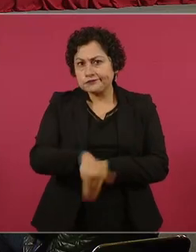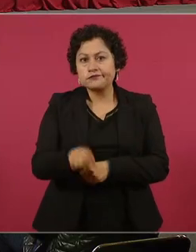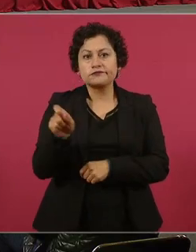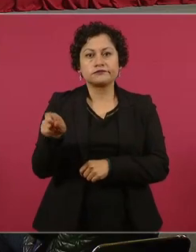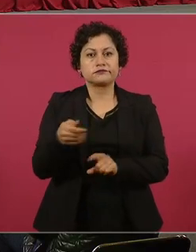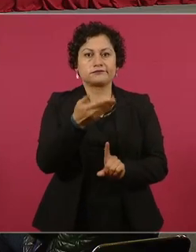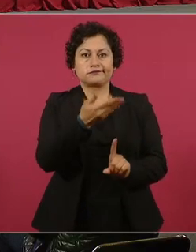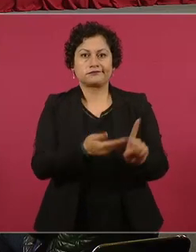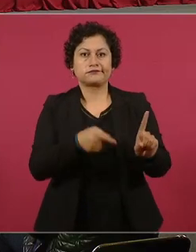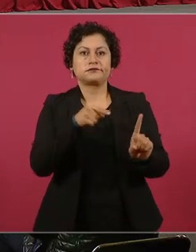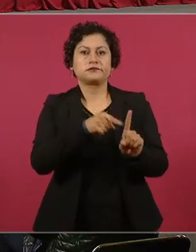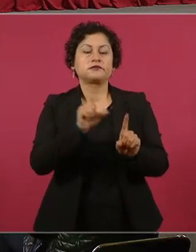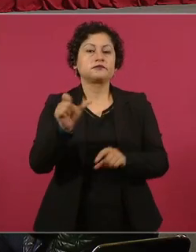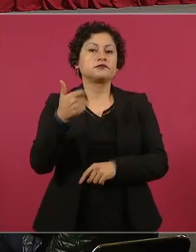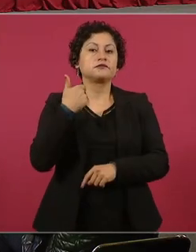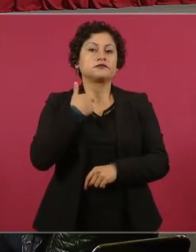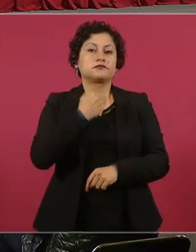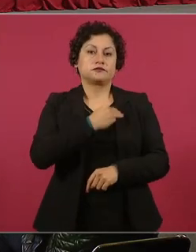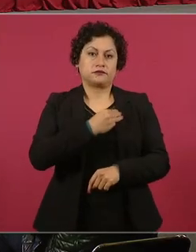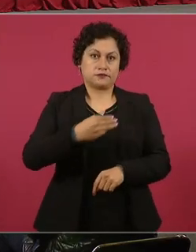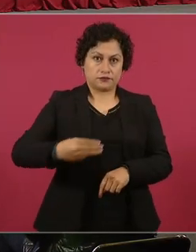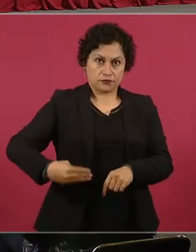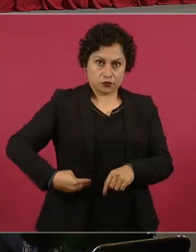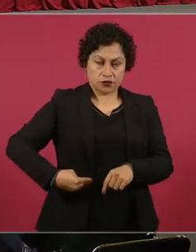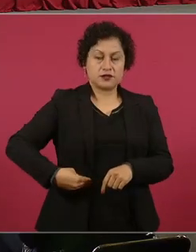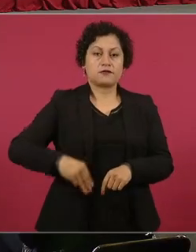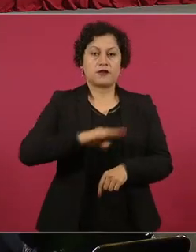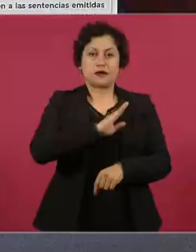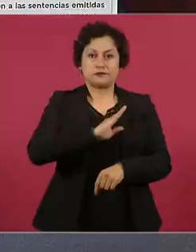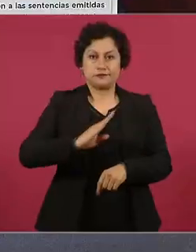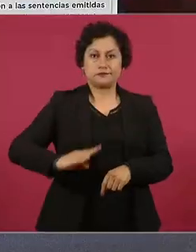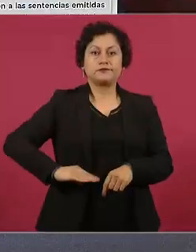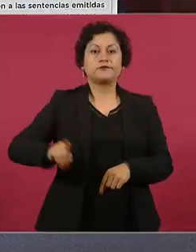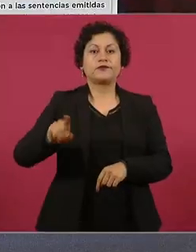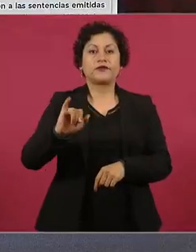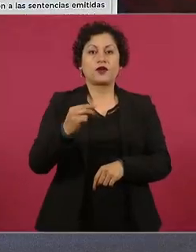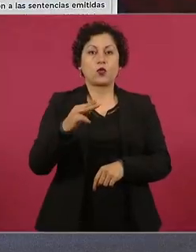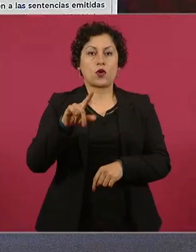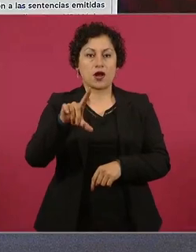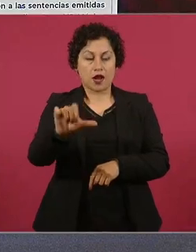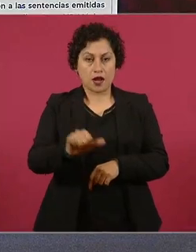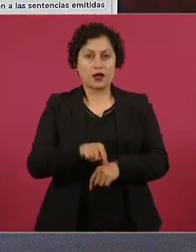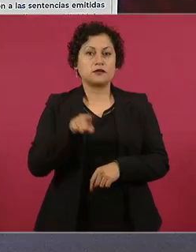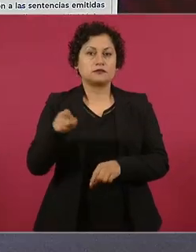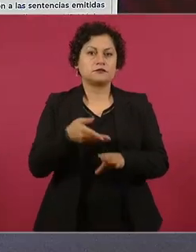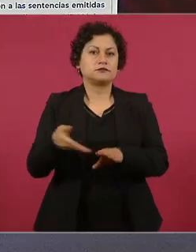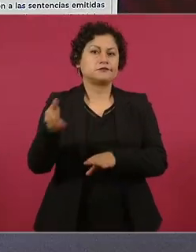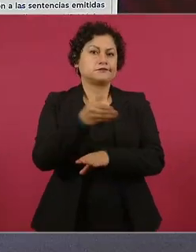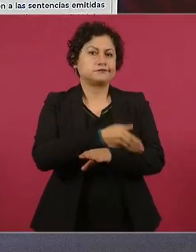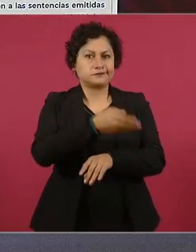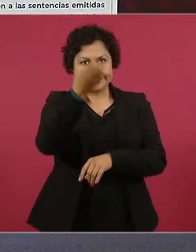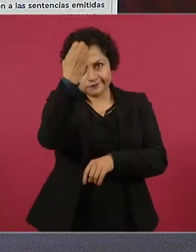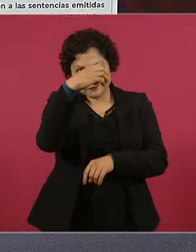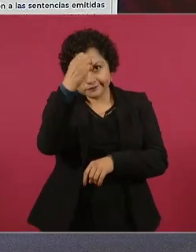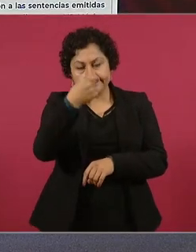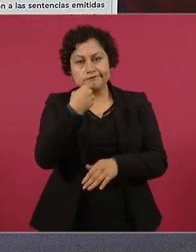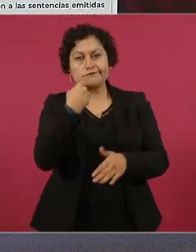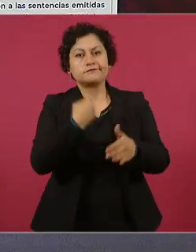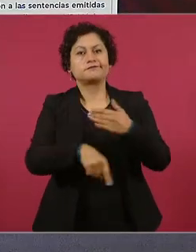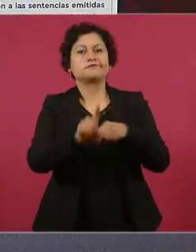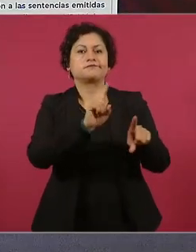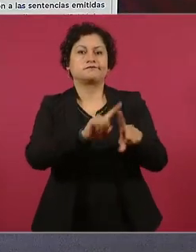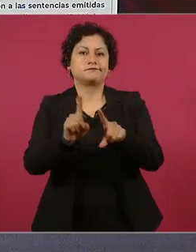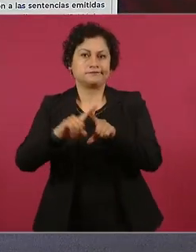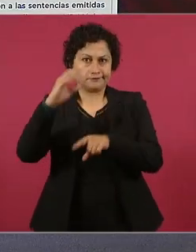presidente municipal de Iguala y cuenta con causas penales por homicidio y delincuencia organizada. El 15 de